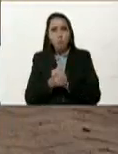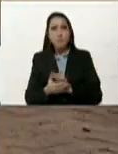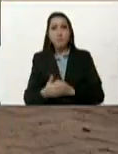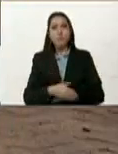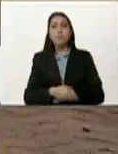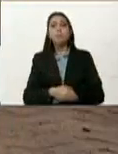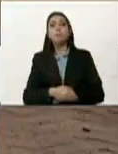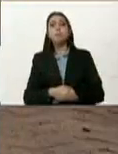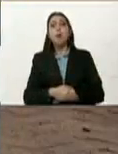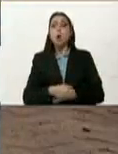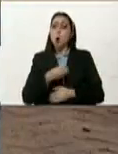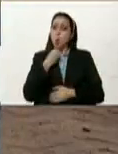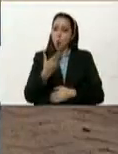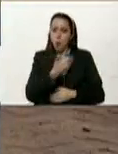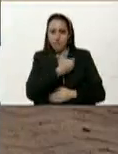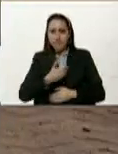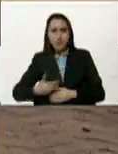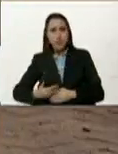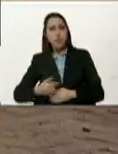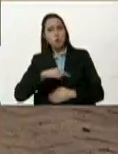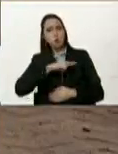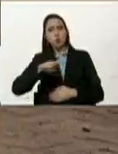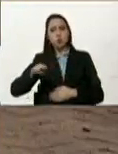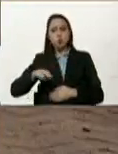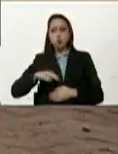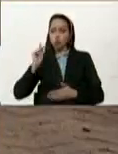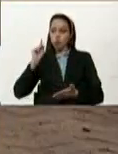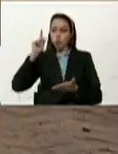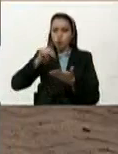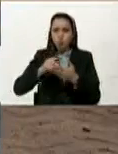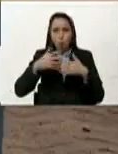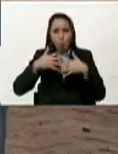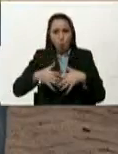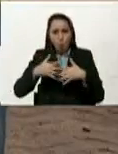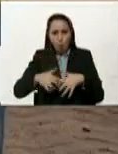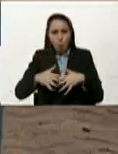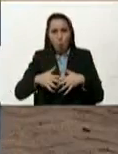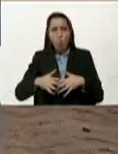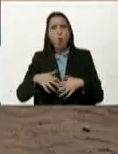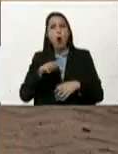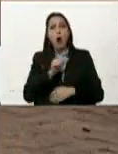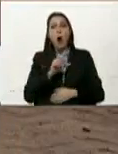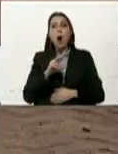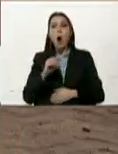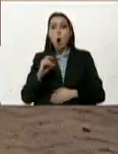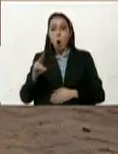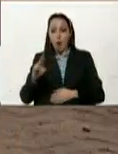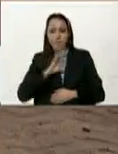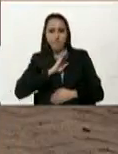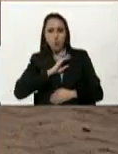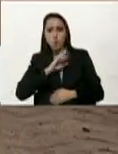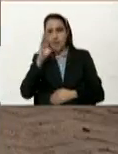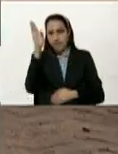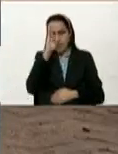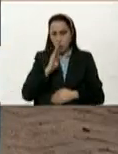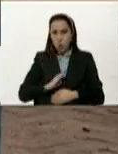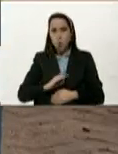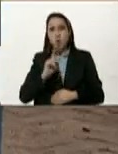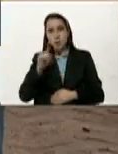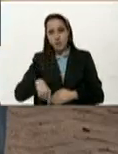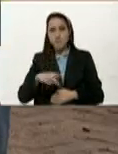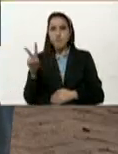presidente bueno aquí estamos a prosódica y oro blanco es una empresa venezolano brasilera que